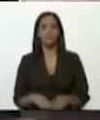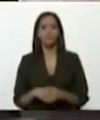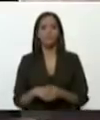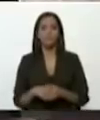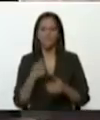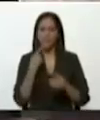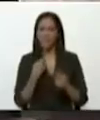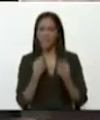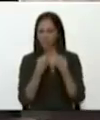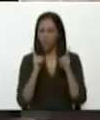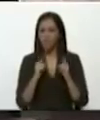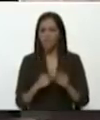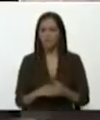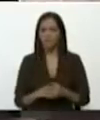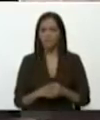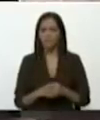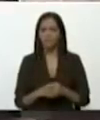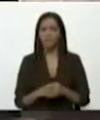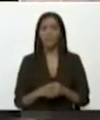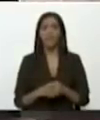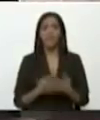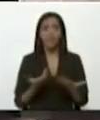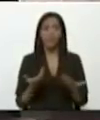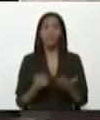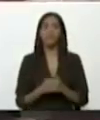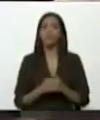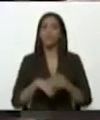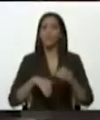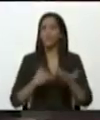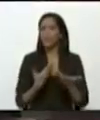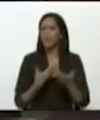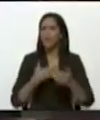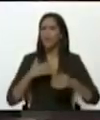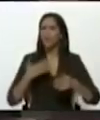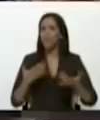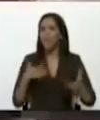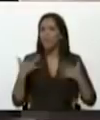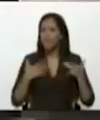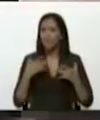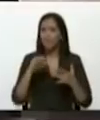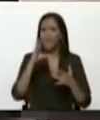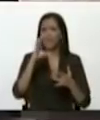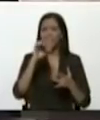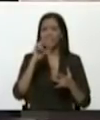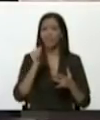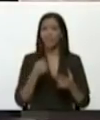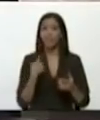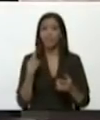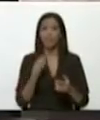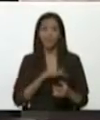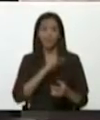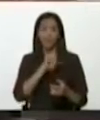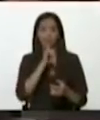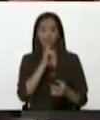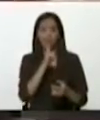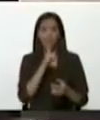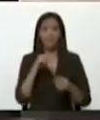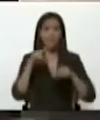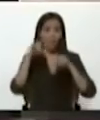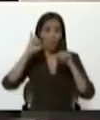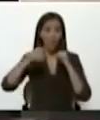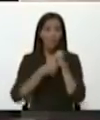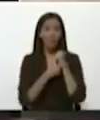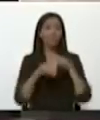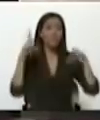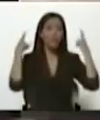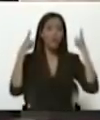digan lo contrario. Y por eso la operación de Christopher, ¿cuál fue? El primer fake news de Guaidó fue en La Guaira, igualito al que